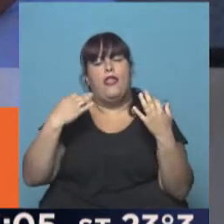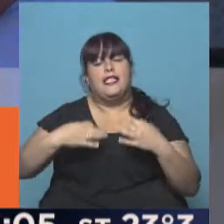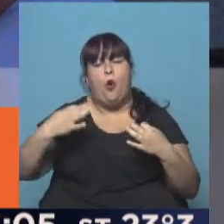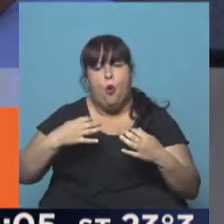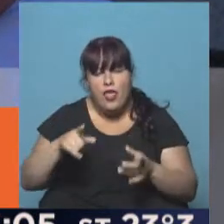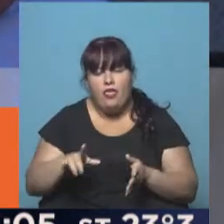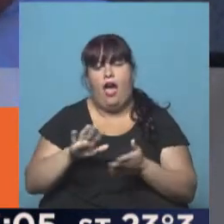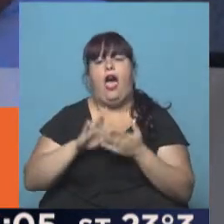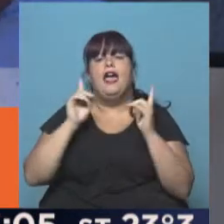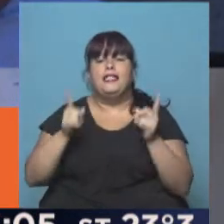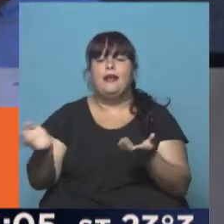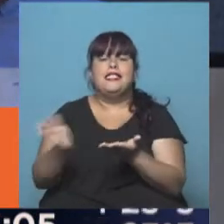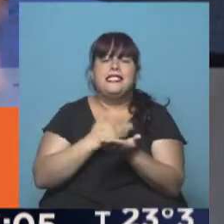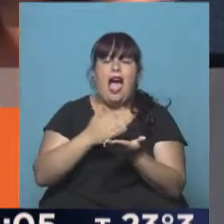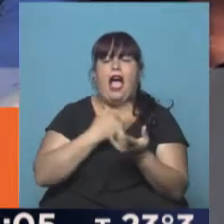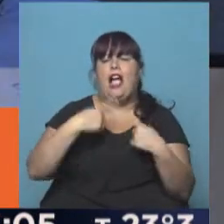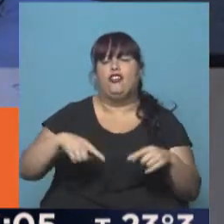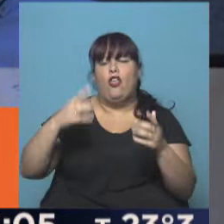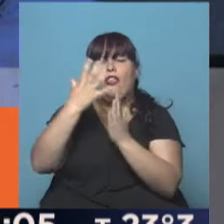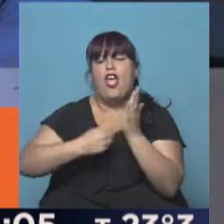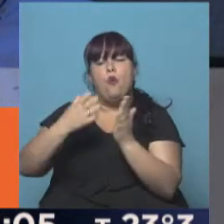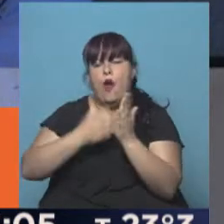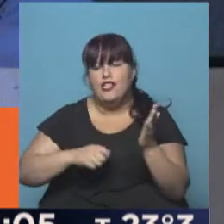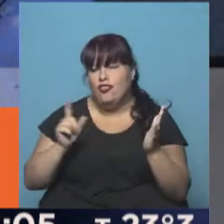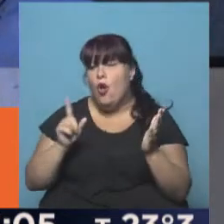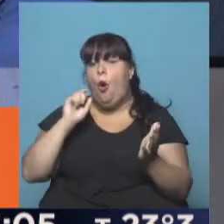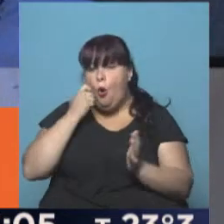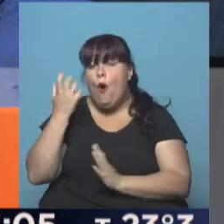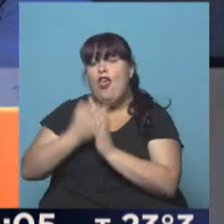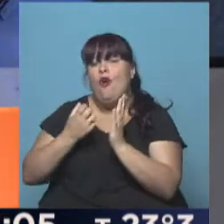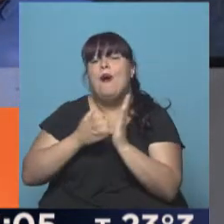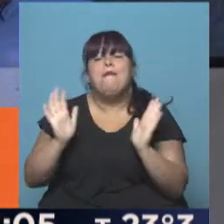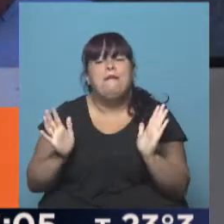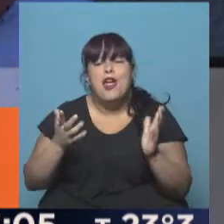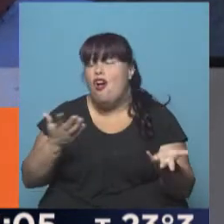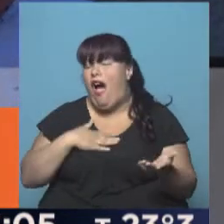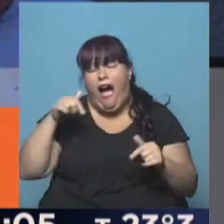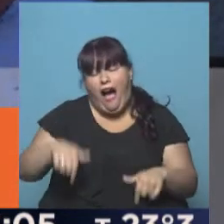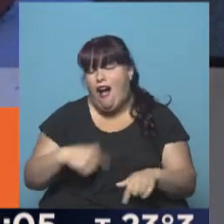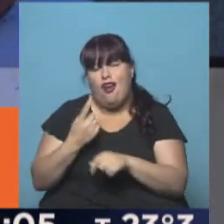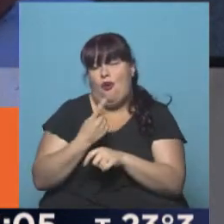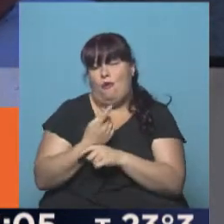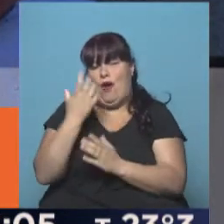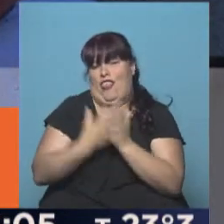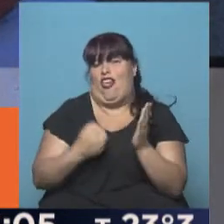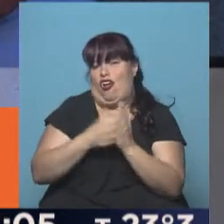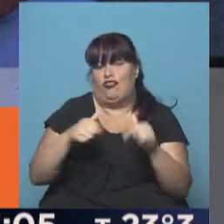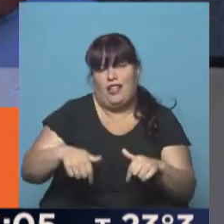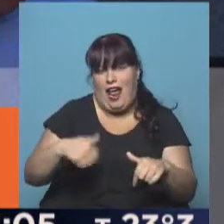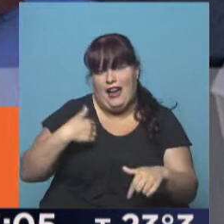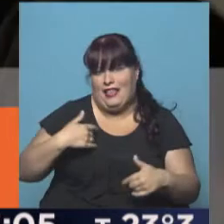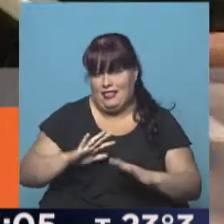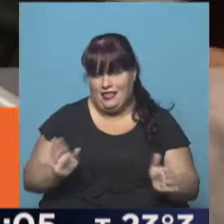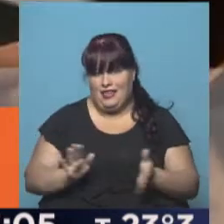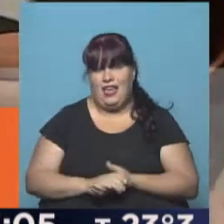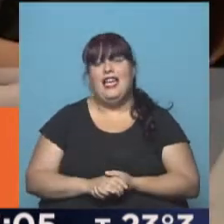la Argentina y eliminar toda una serie de deducciones que no dudo que serían muy buenas, pero que lamentablemente creo que no estamos en condiciones de llevar adelante en la Argentina,